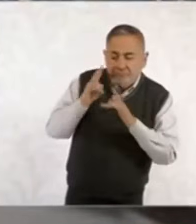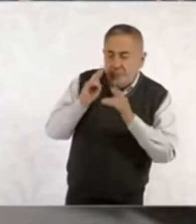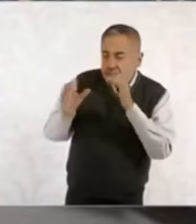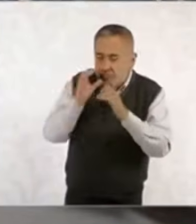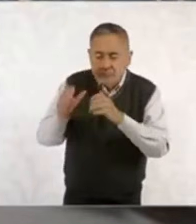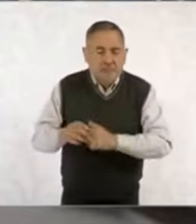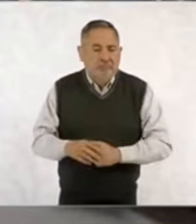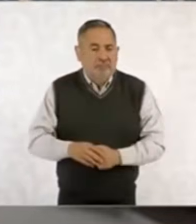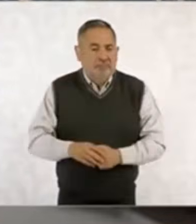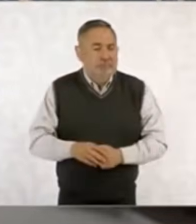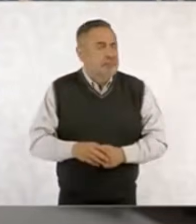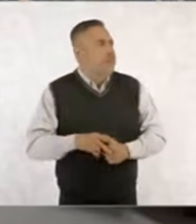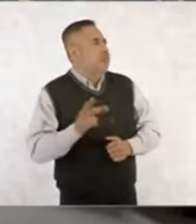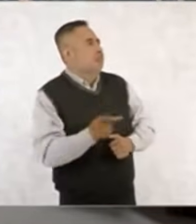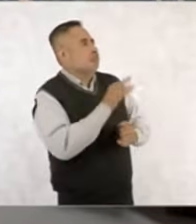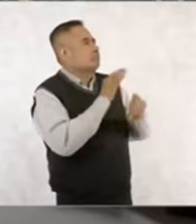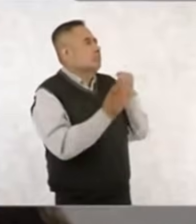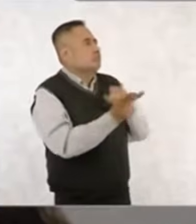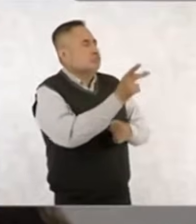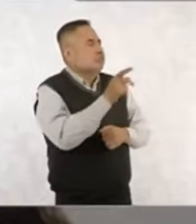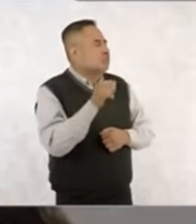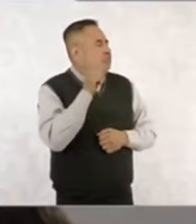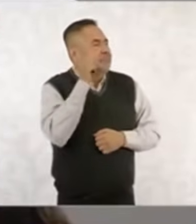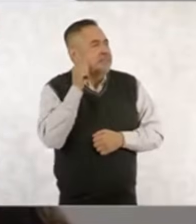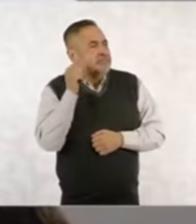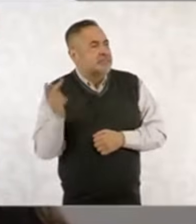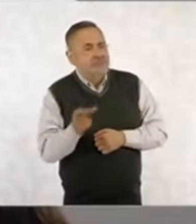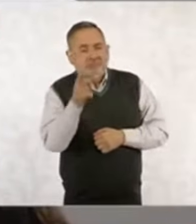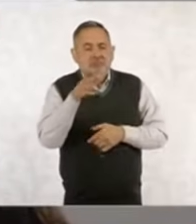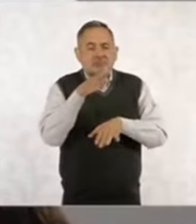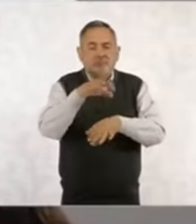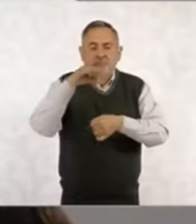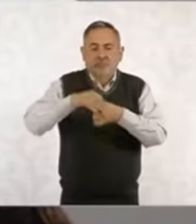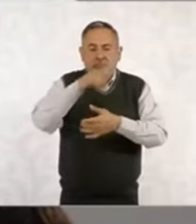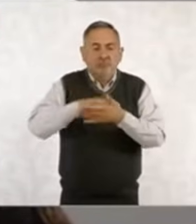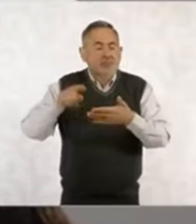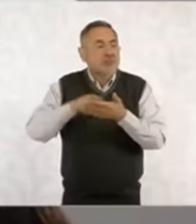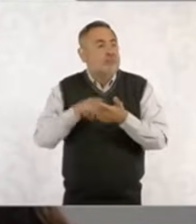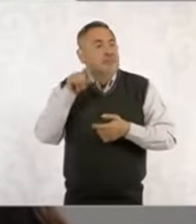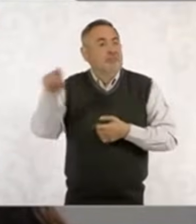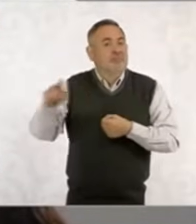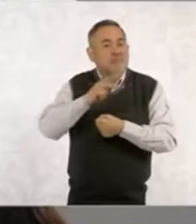A usted le preguntaron el día de ayer sobre la elección que se realizó en Chile,